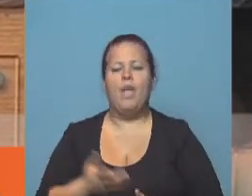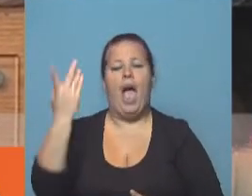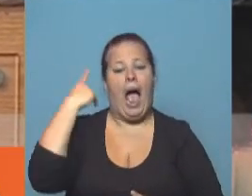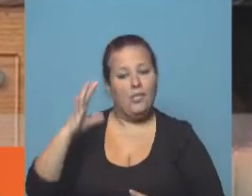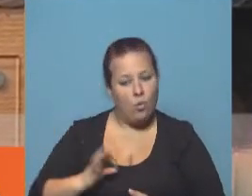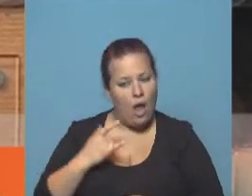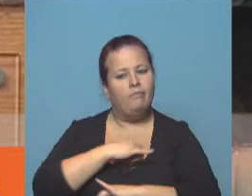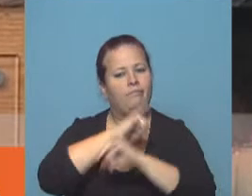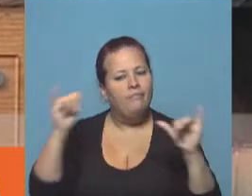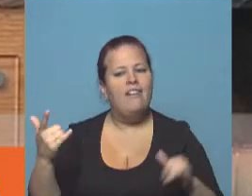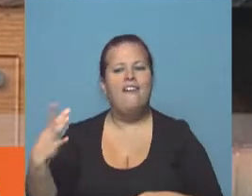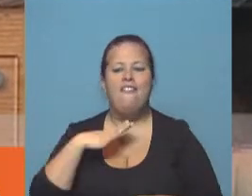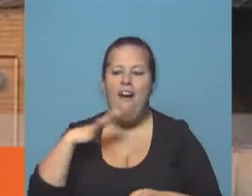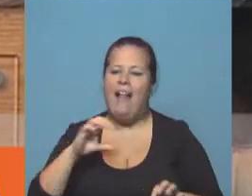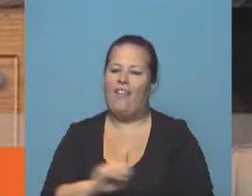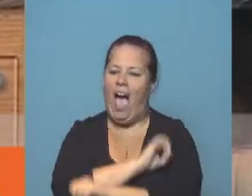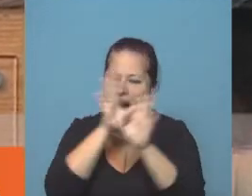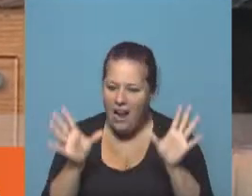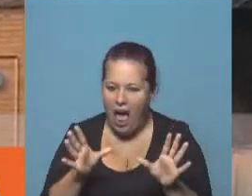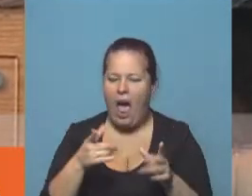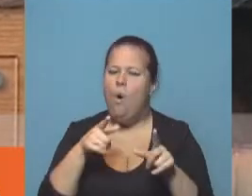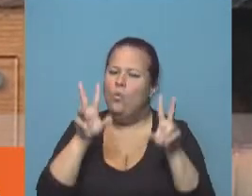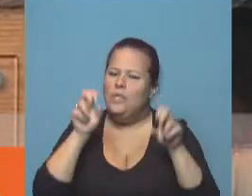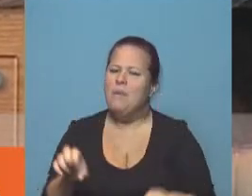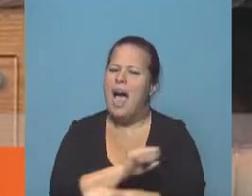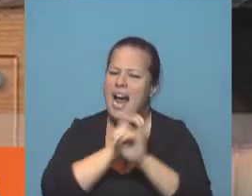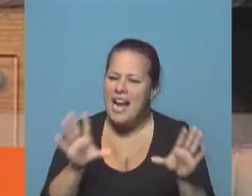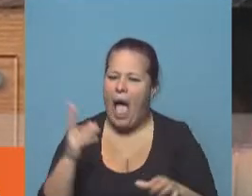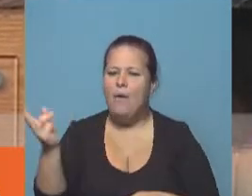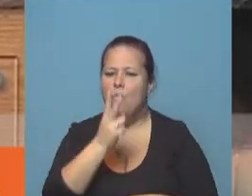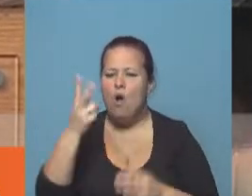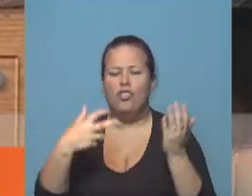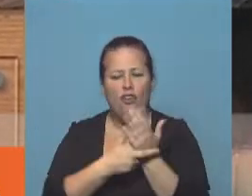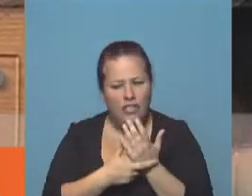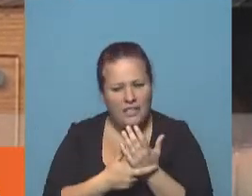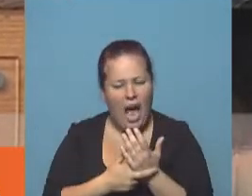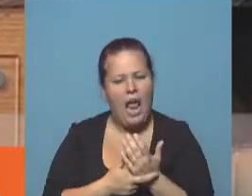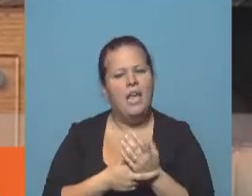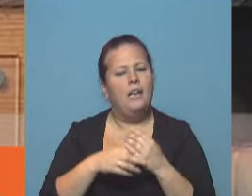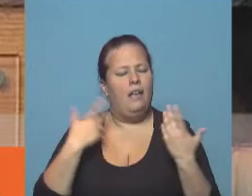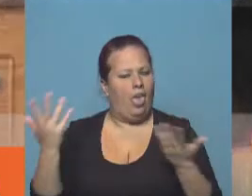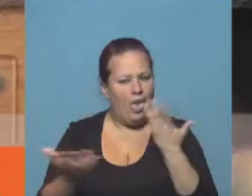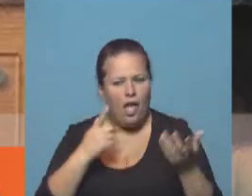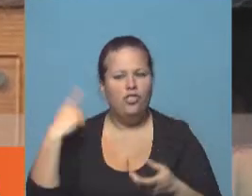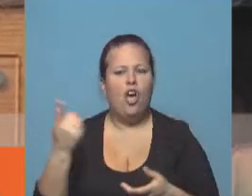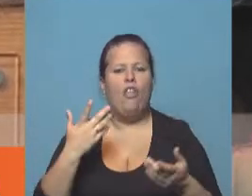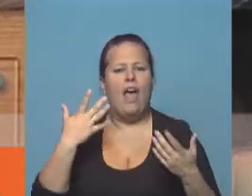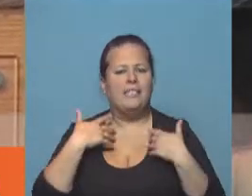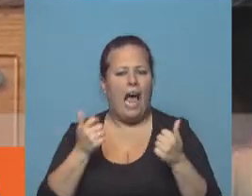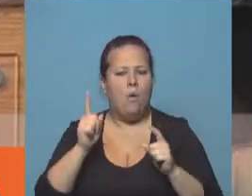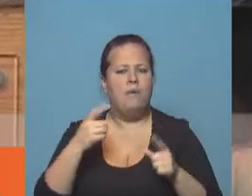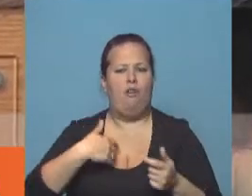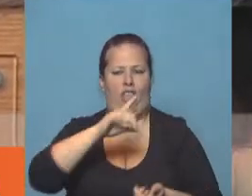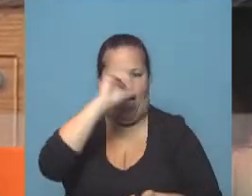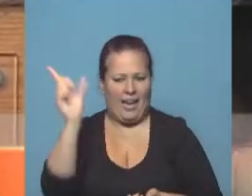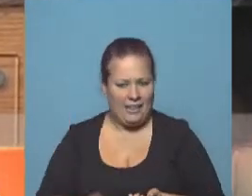año que la falta de esclarecimiento de un hecho tan grave como la muerte del fiscal ponía en jaque la salud misma de la